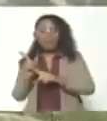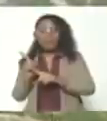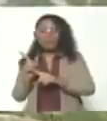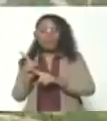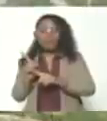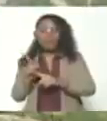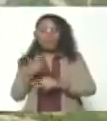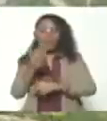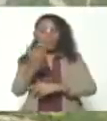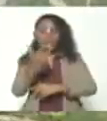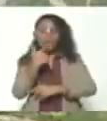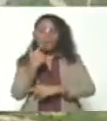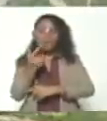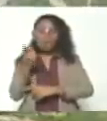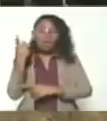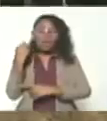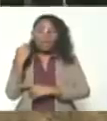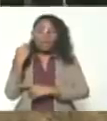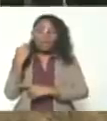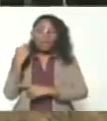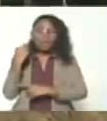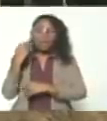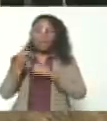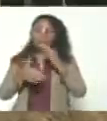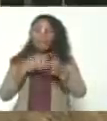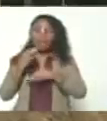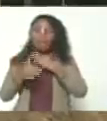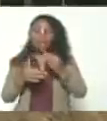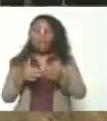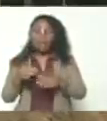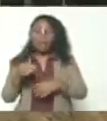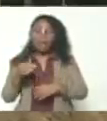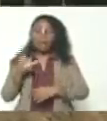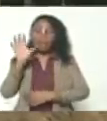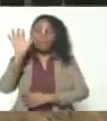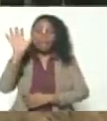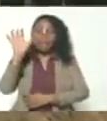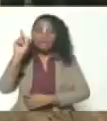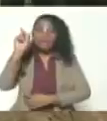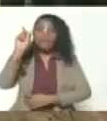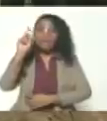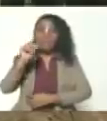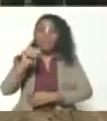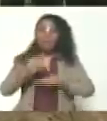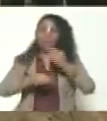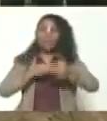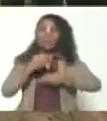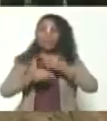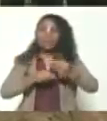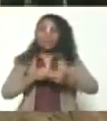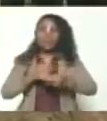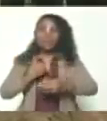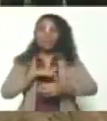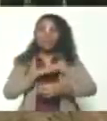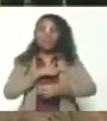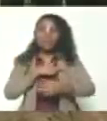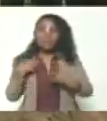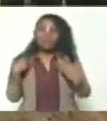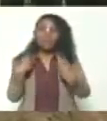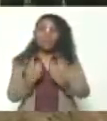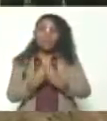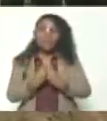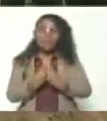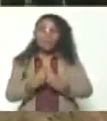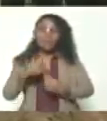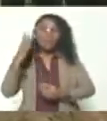lo anunció el día de ayer al país, y también lo hizo nuestra vicepresidenta ejecutiva en compañía de nuestra almirante